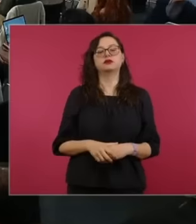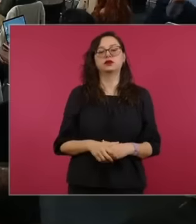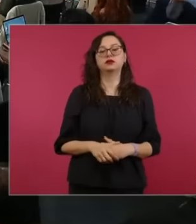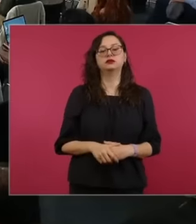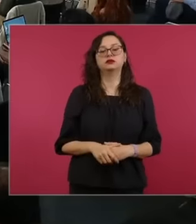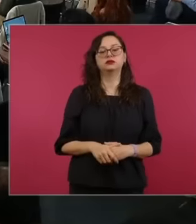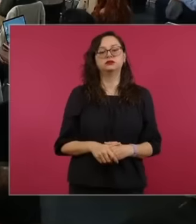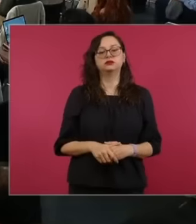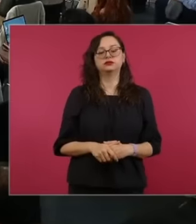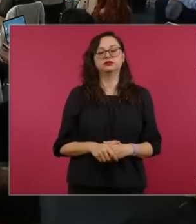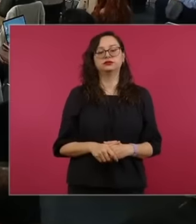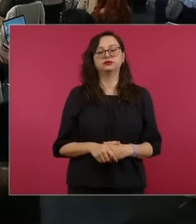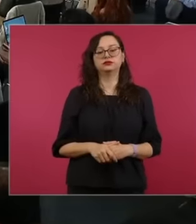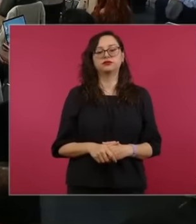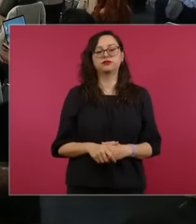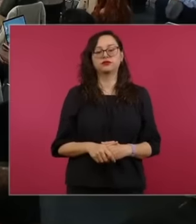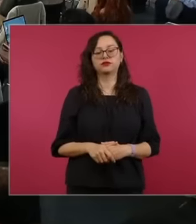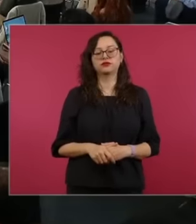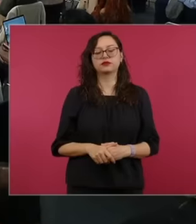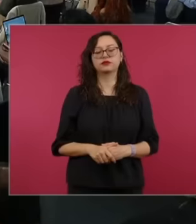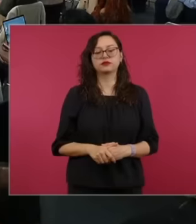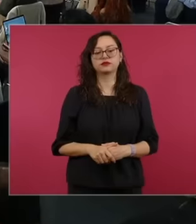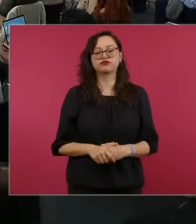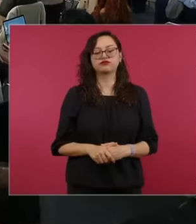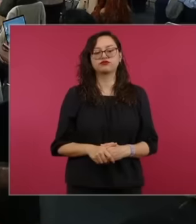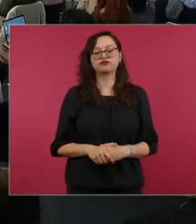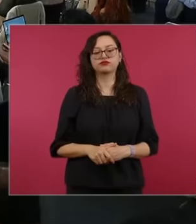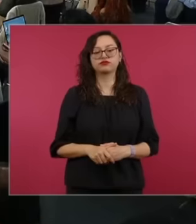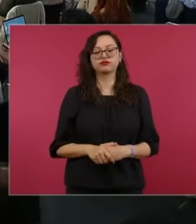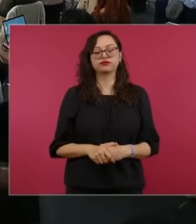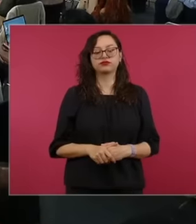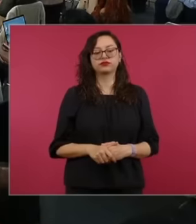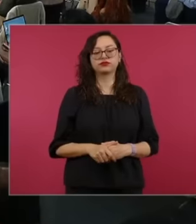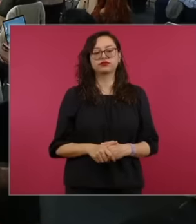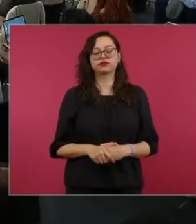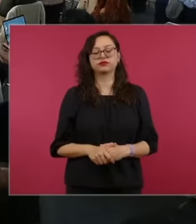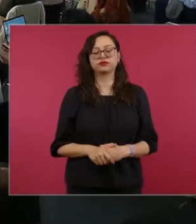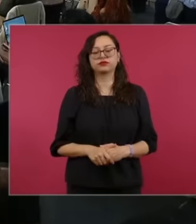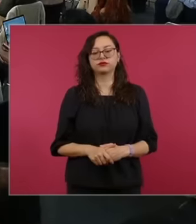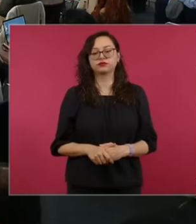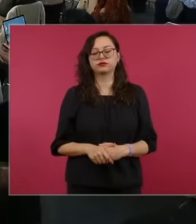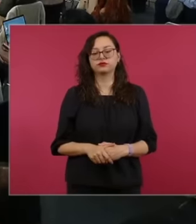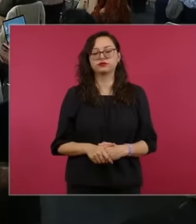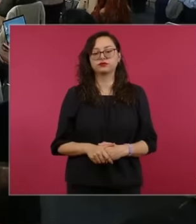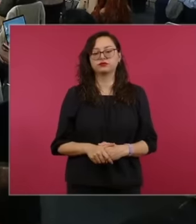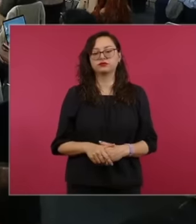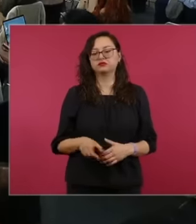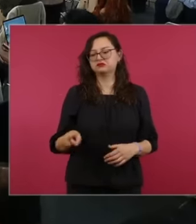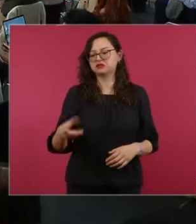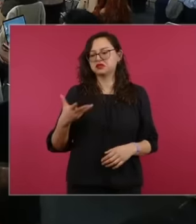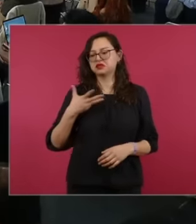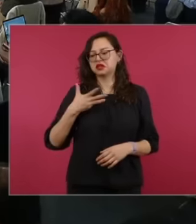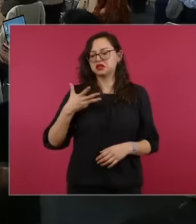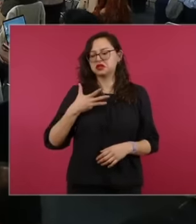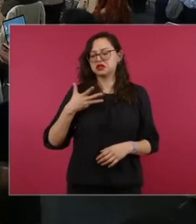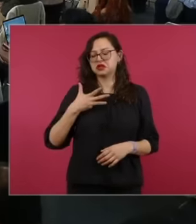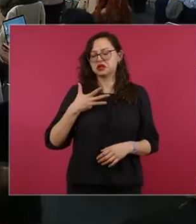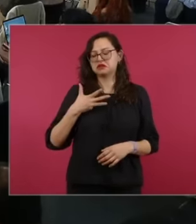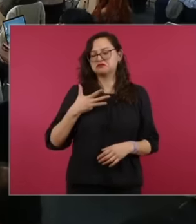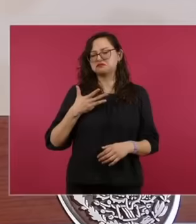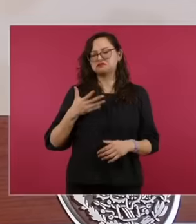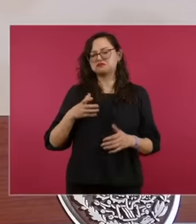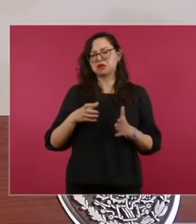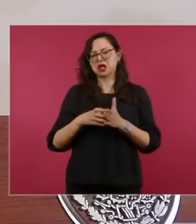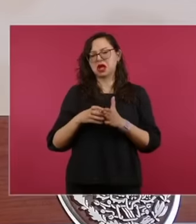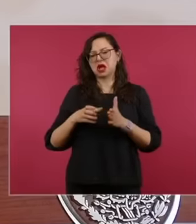así como las que se usaban antes y todavía se usan, ¿sí? Un fichero de bibliotecas.